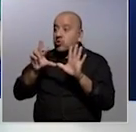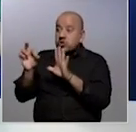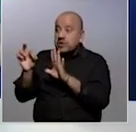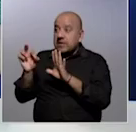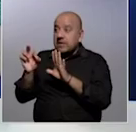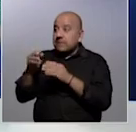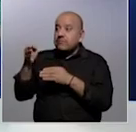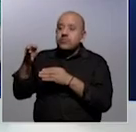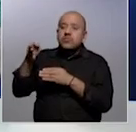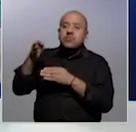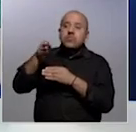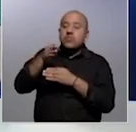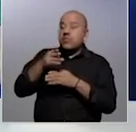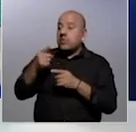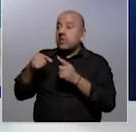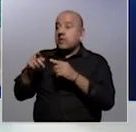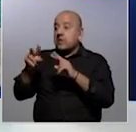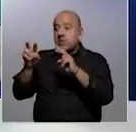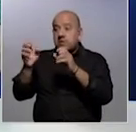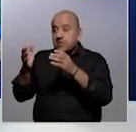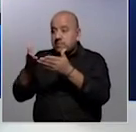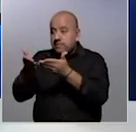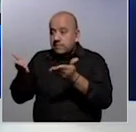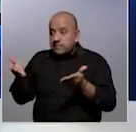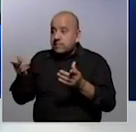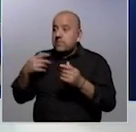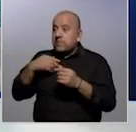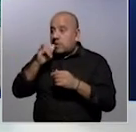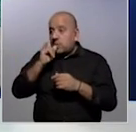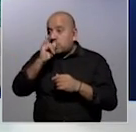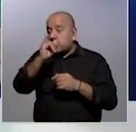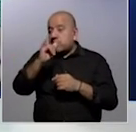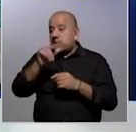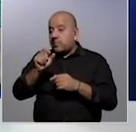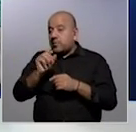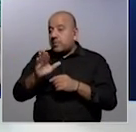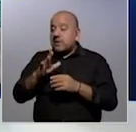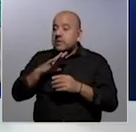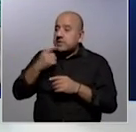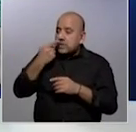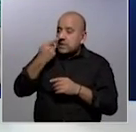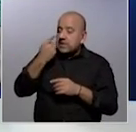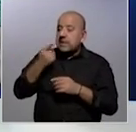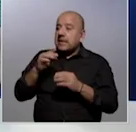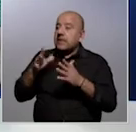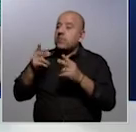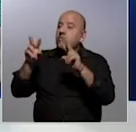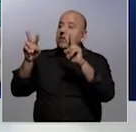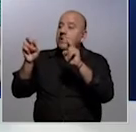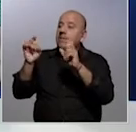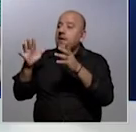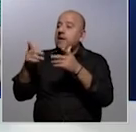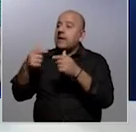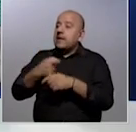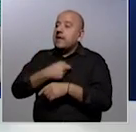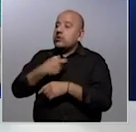más allá de esa lectura que es en materia de lo que puede ser una denuncia específica es interesante ver como temas que hacen a la